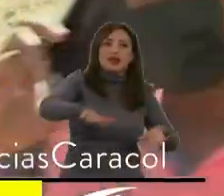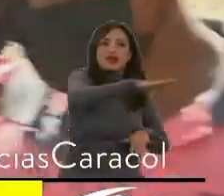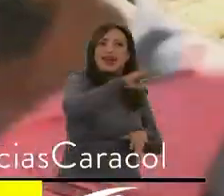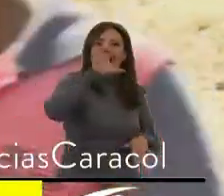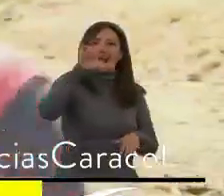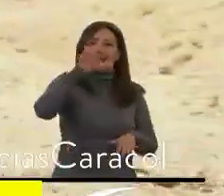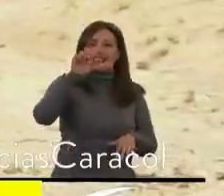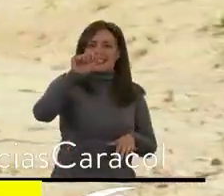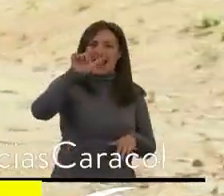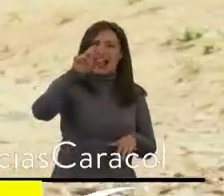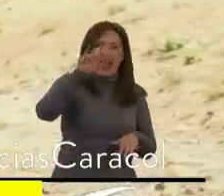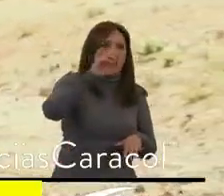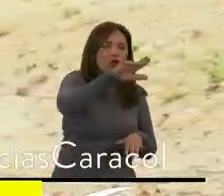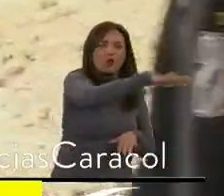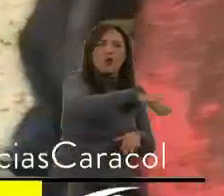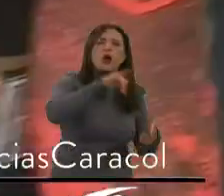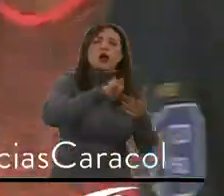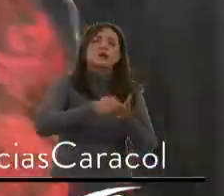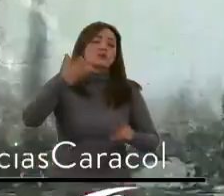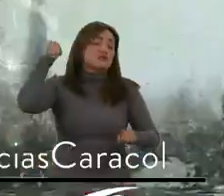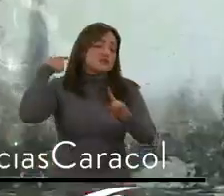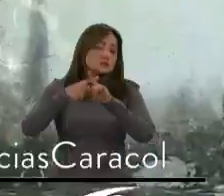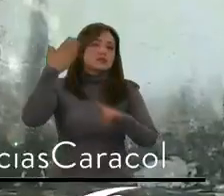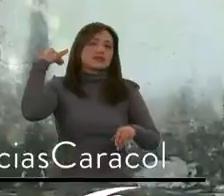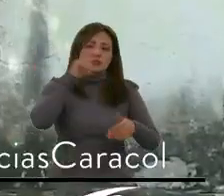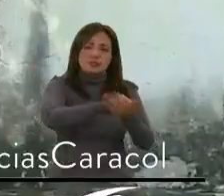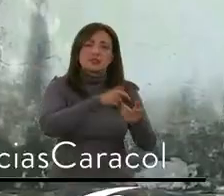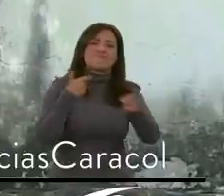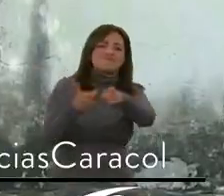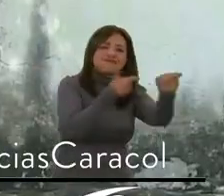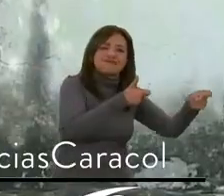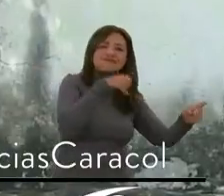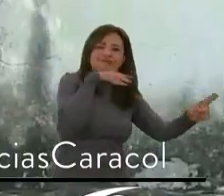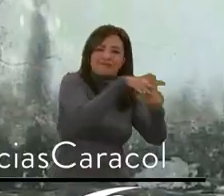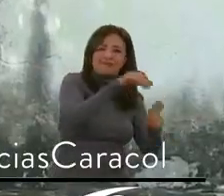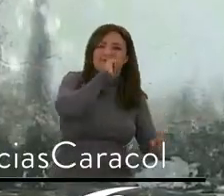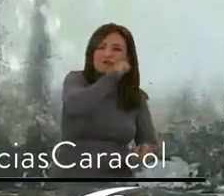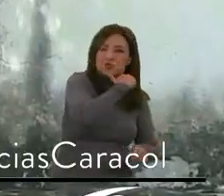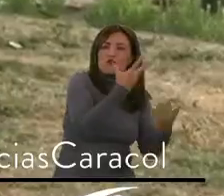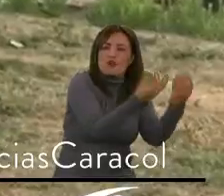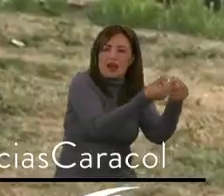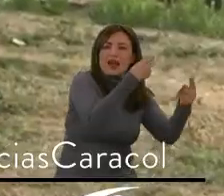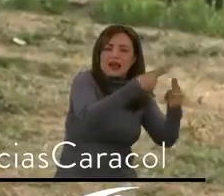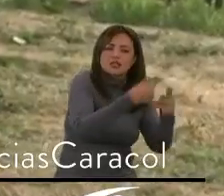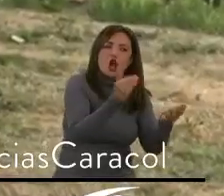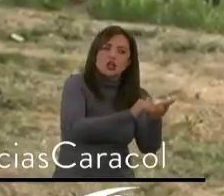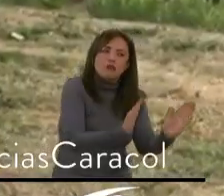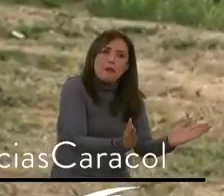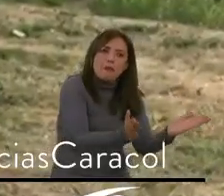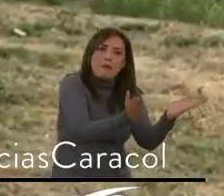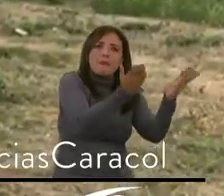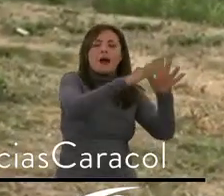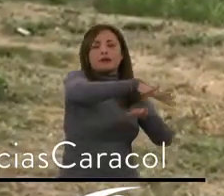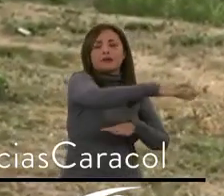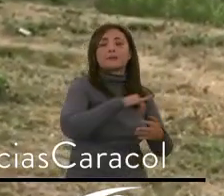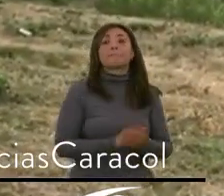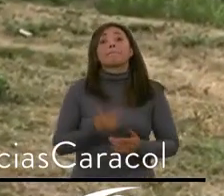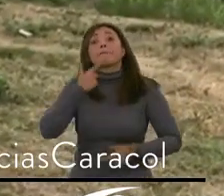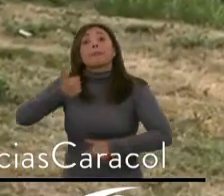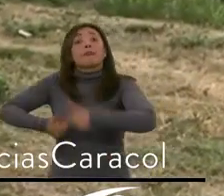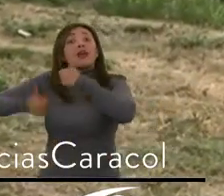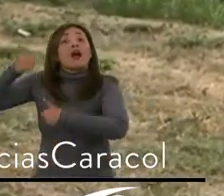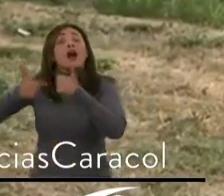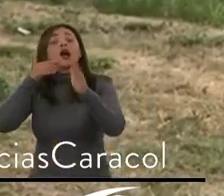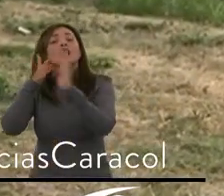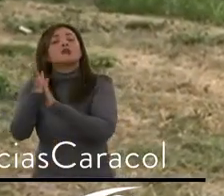últimos años después de haber sido víctima del conflicto armado colombiano. Lo que dicen las autoridades es que son